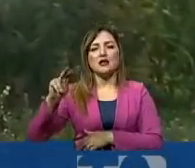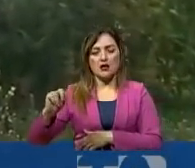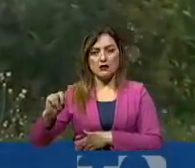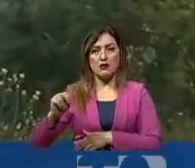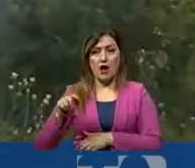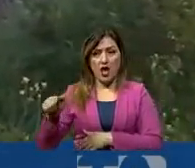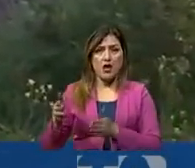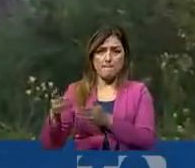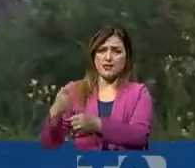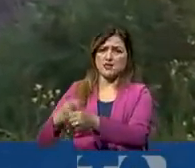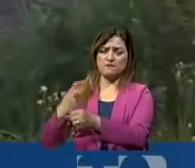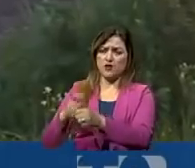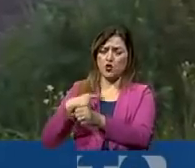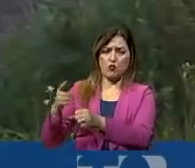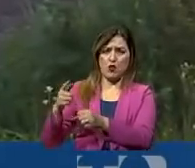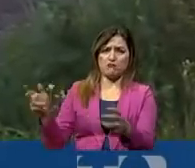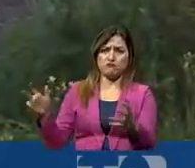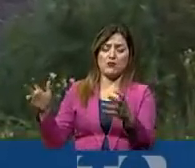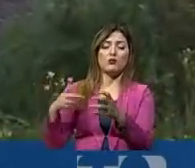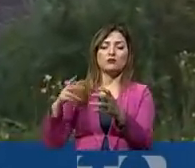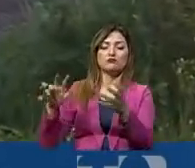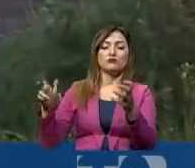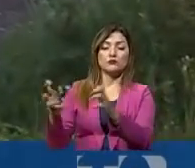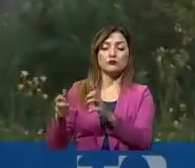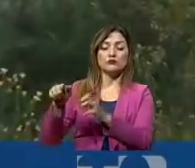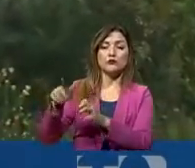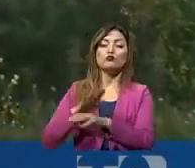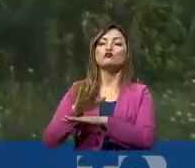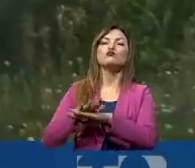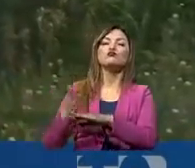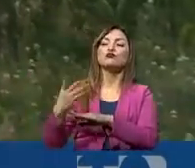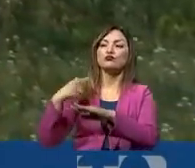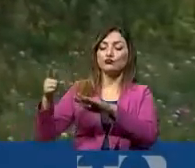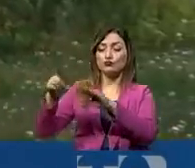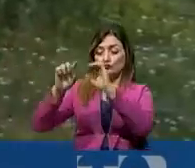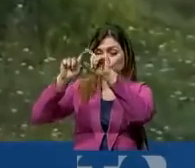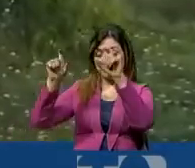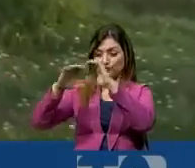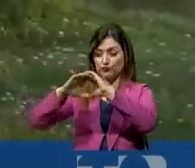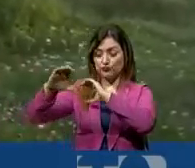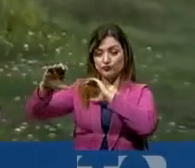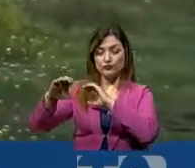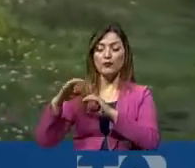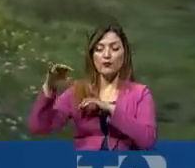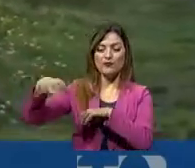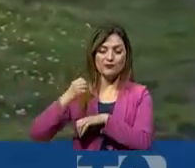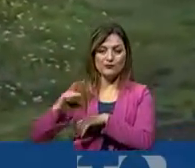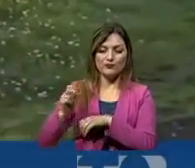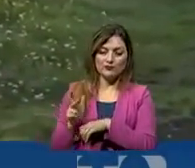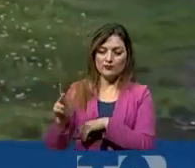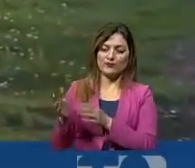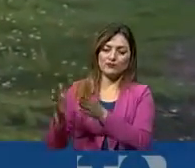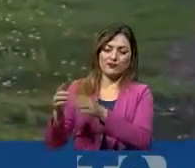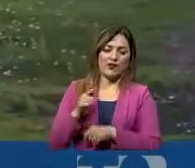a la Panamericana Sur, que va de este a oeste, y esa vía lo hicieron de hormigón armado justamente para que pasen los buses de interprovincial, pero ellos no